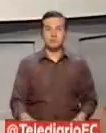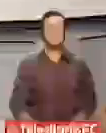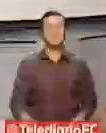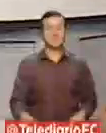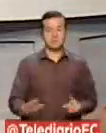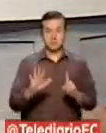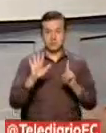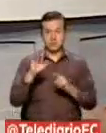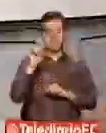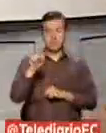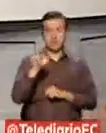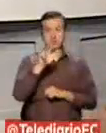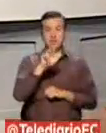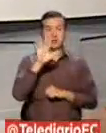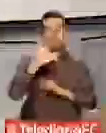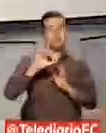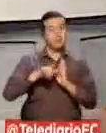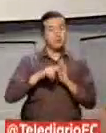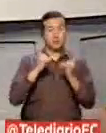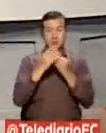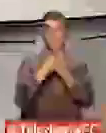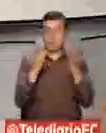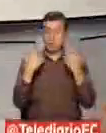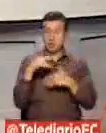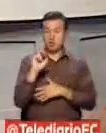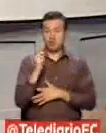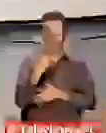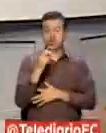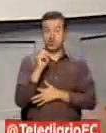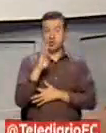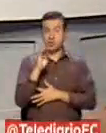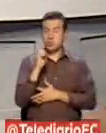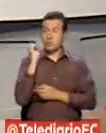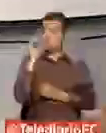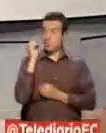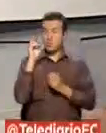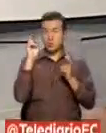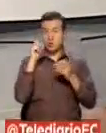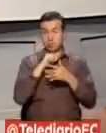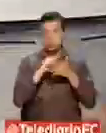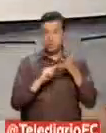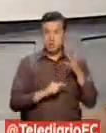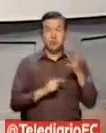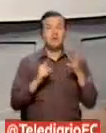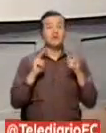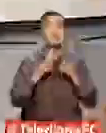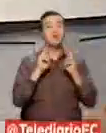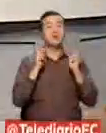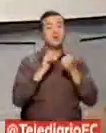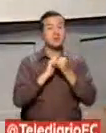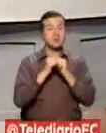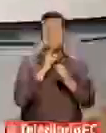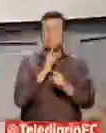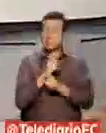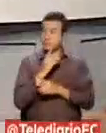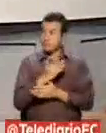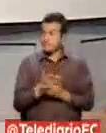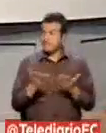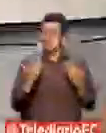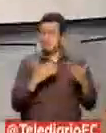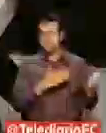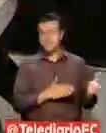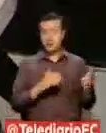Seis de la mañana con 35 minutos y está listo Chovo Álvarez para contarnos todos los detalles del ámbito deportivo. Así